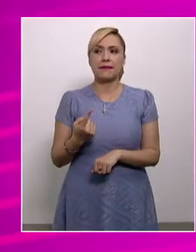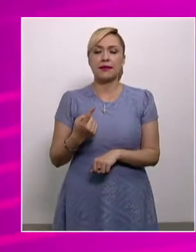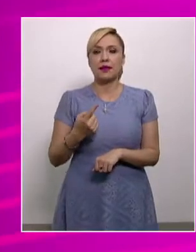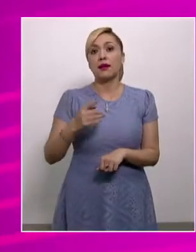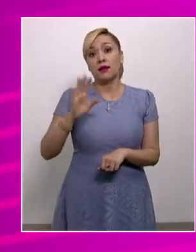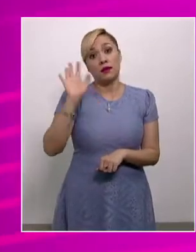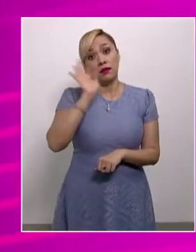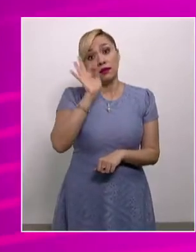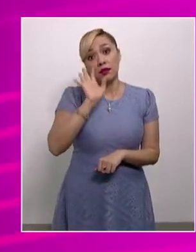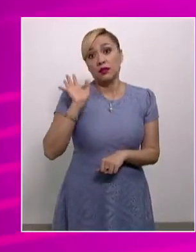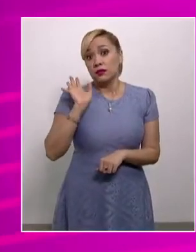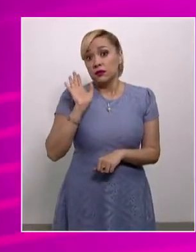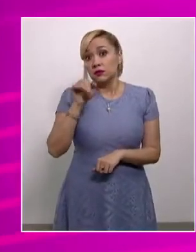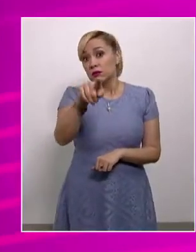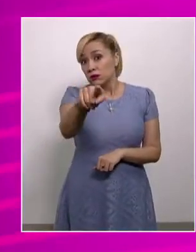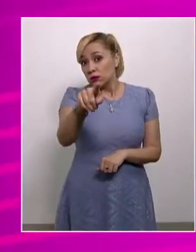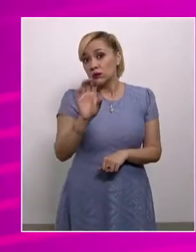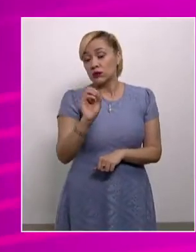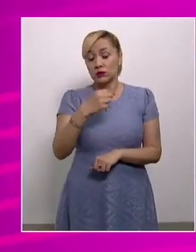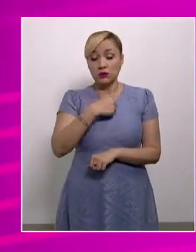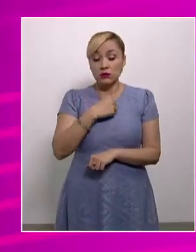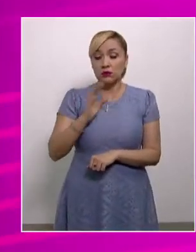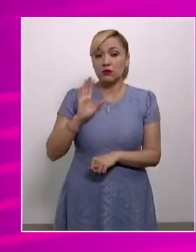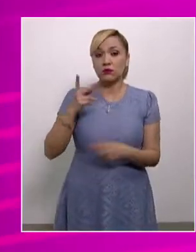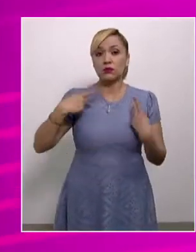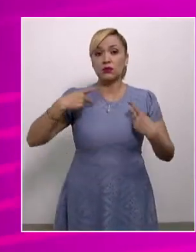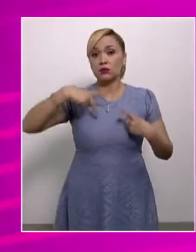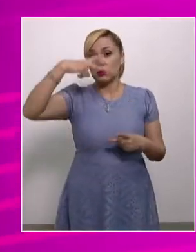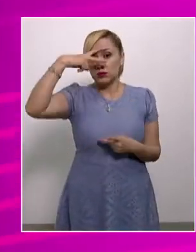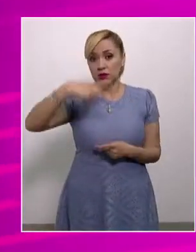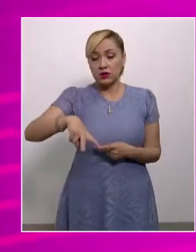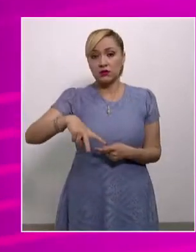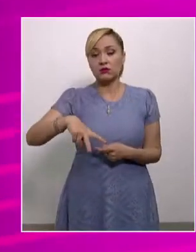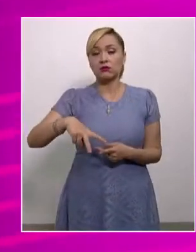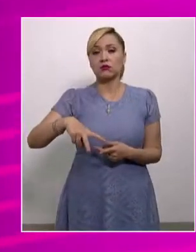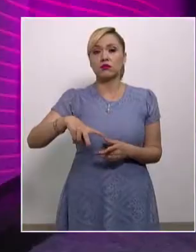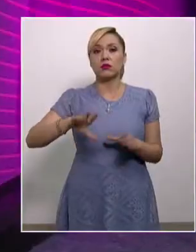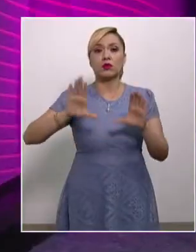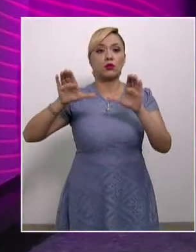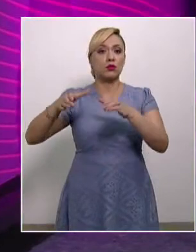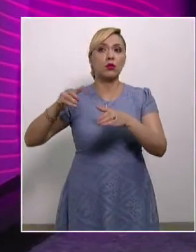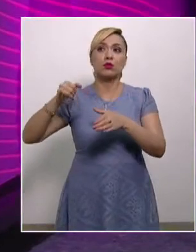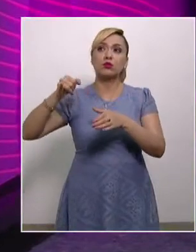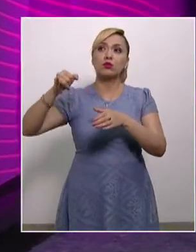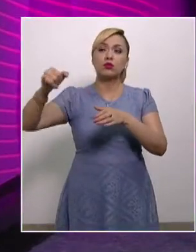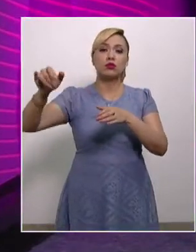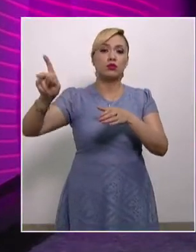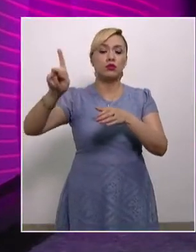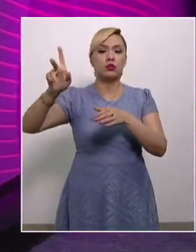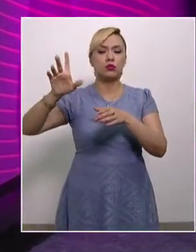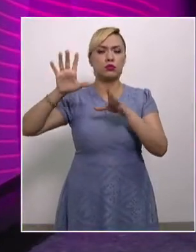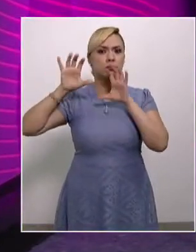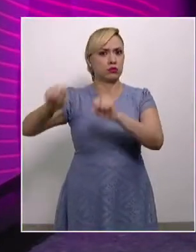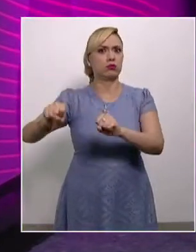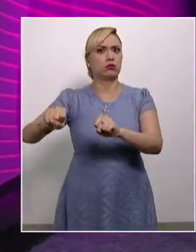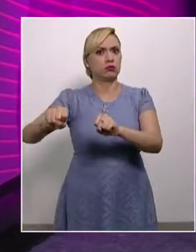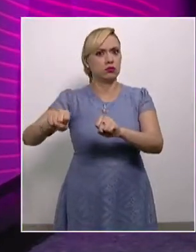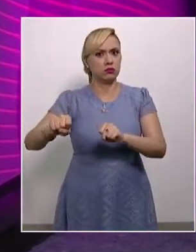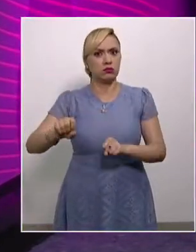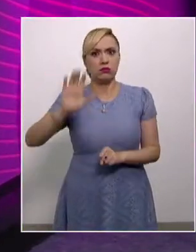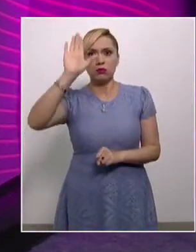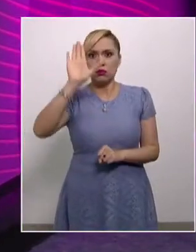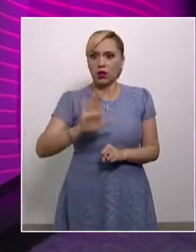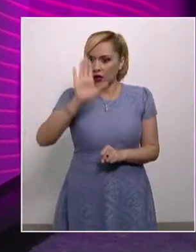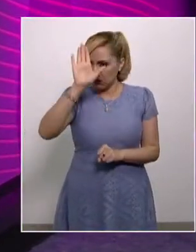puede tocar, que también nos ha tocado gente mexicana de comunidades de origen que han detenido, que migración ha detenido porque